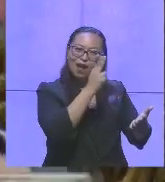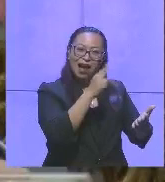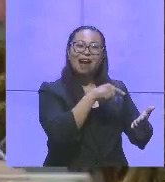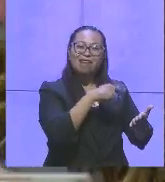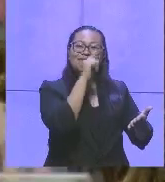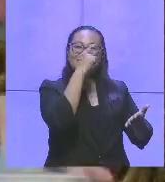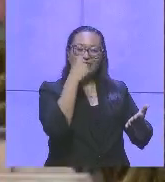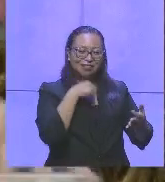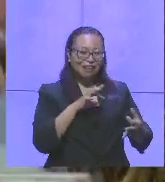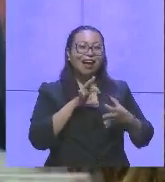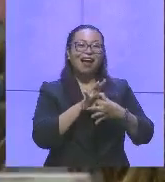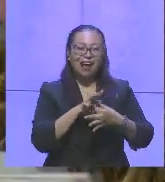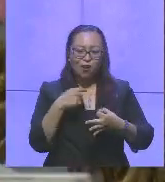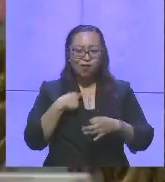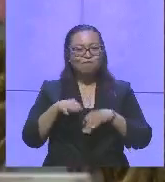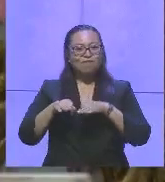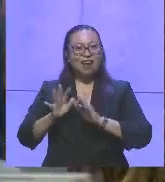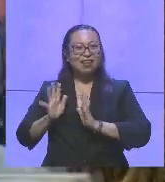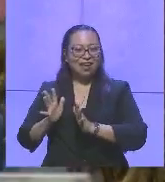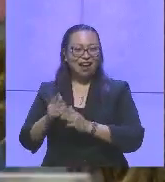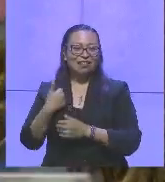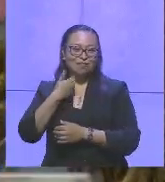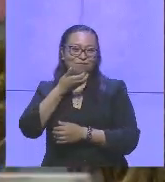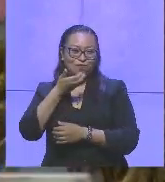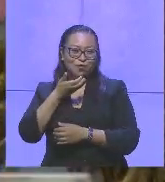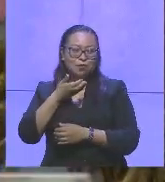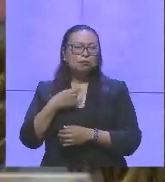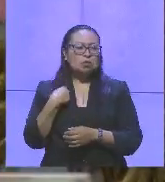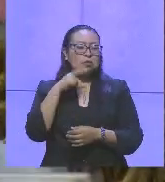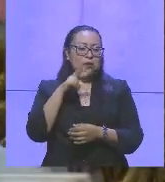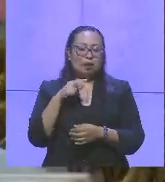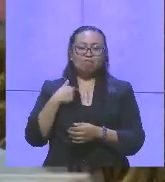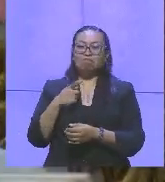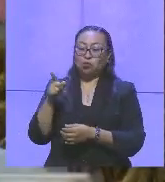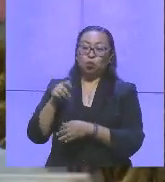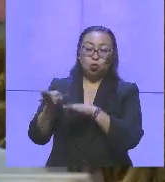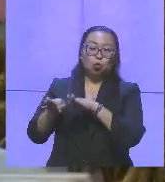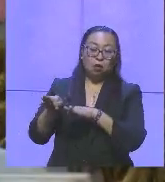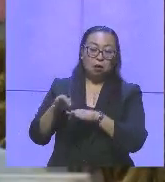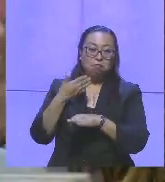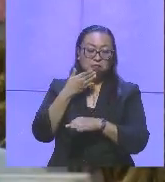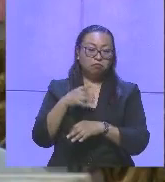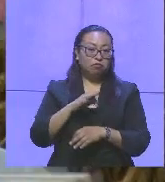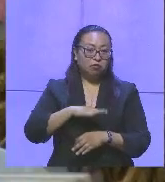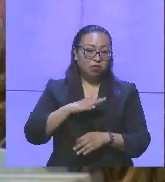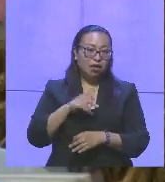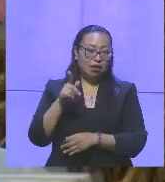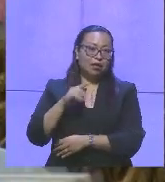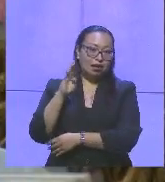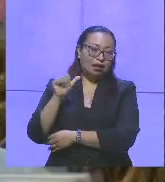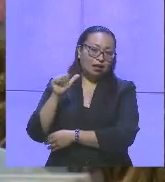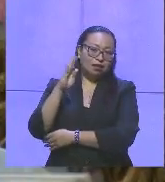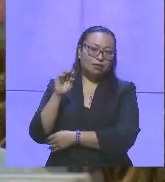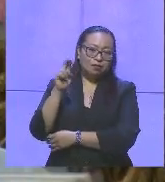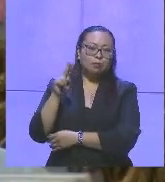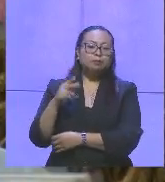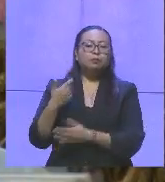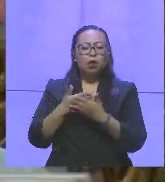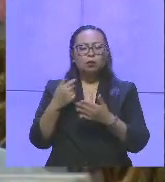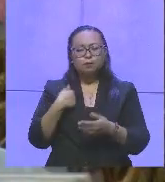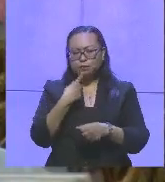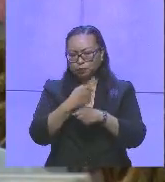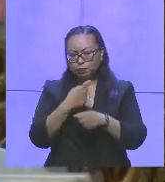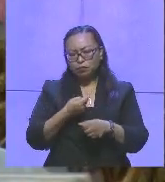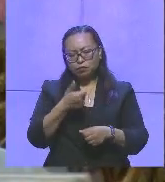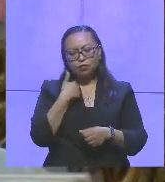que en este caso te tocó coordinar y que lo hiciste sumamente bien. Con relación a la obra, pues lo primero que yo diría es